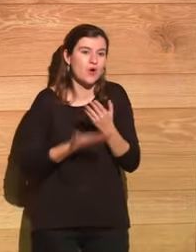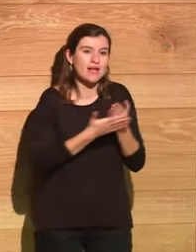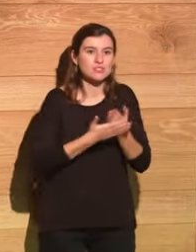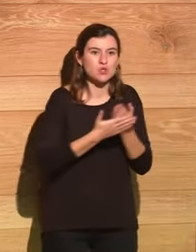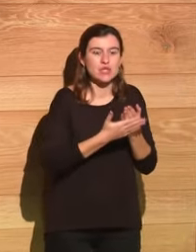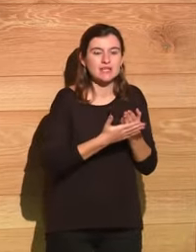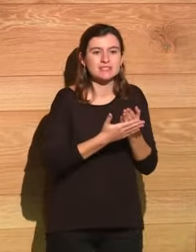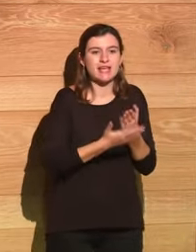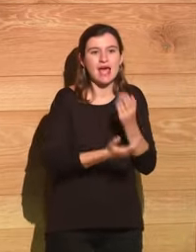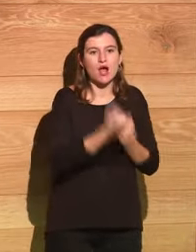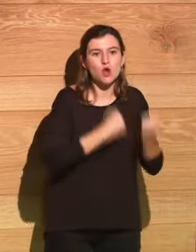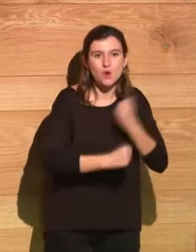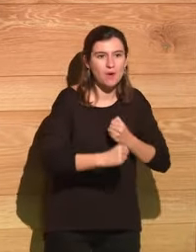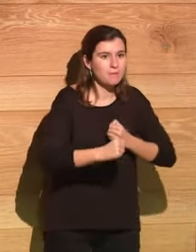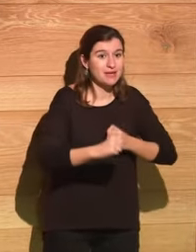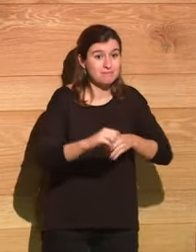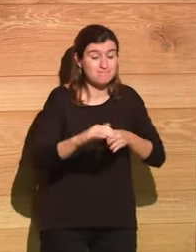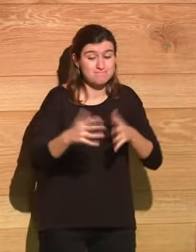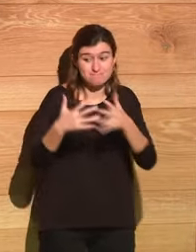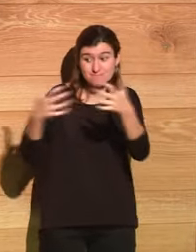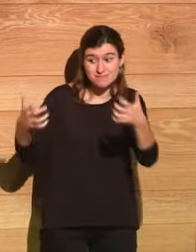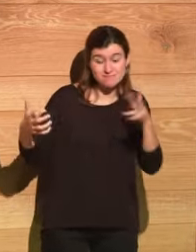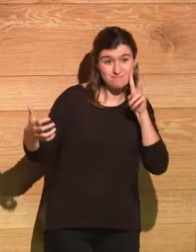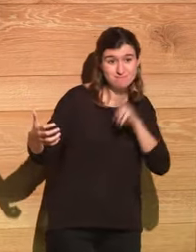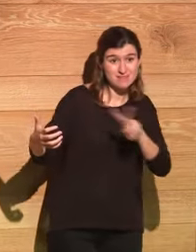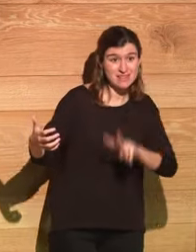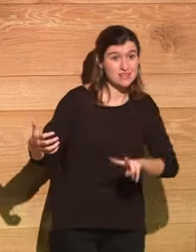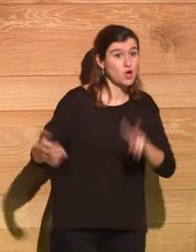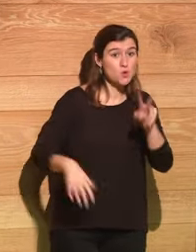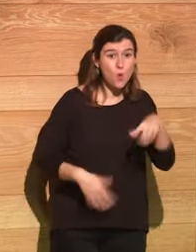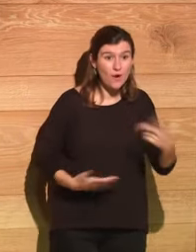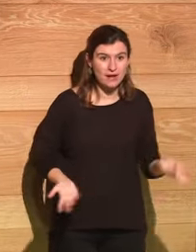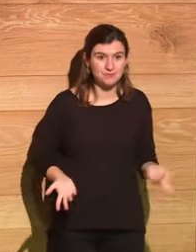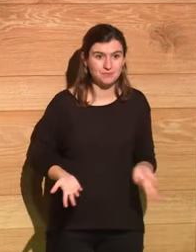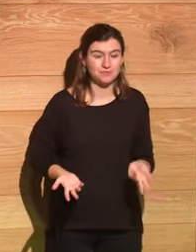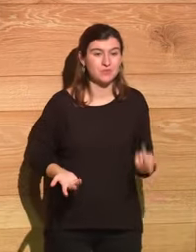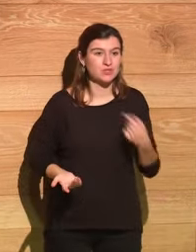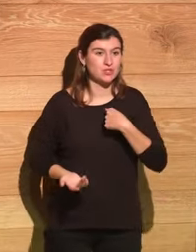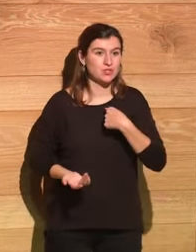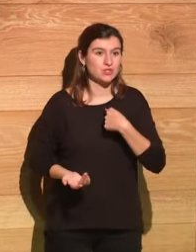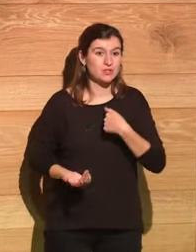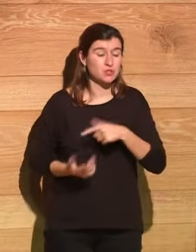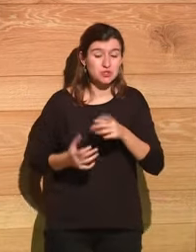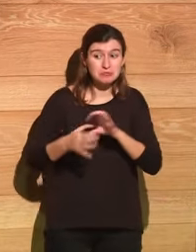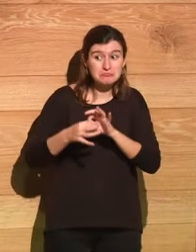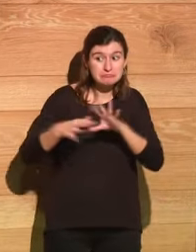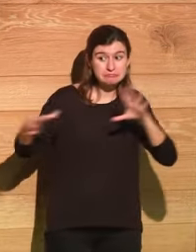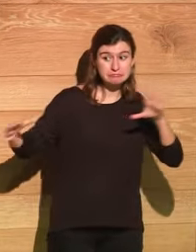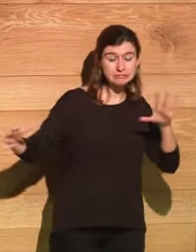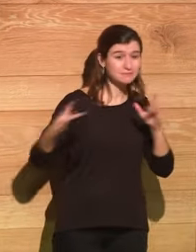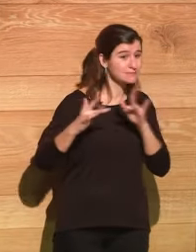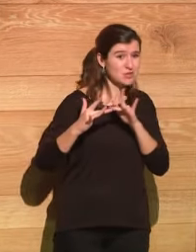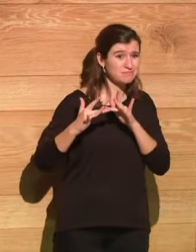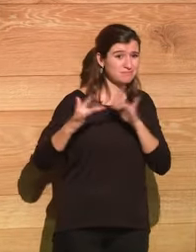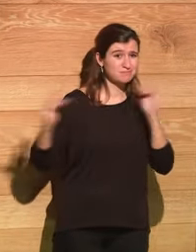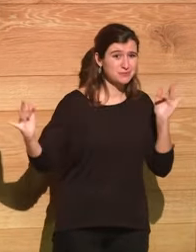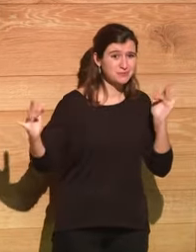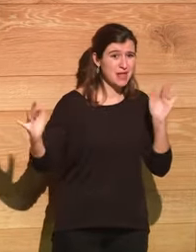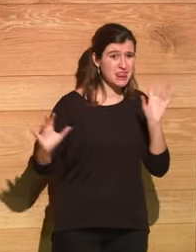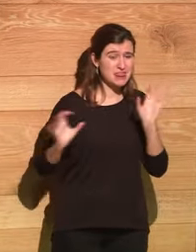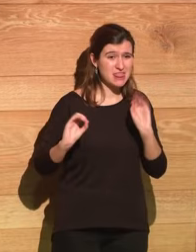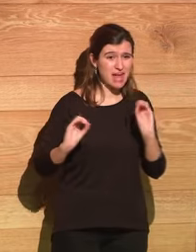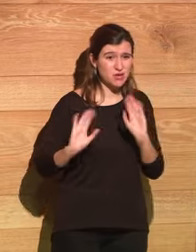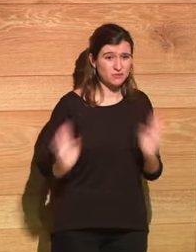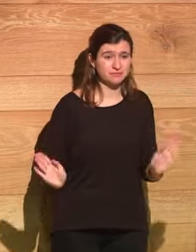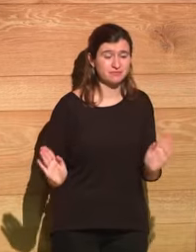caso, económicas. Y de manera que yo efectivamente estaba completamente alejada de este ámbito. Y no